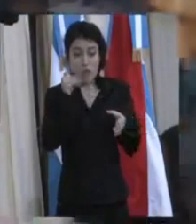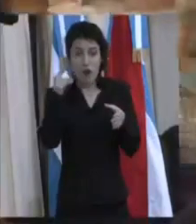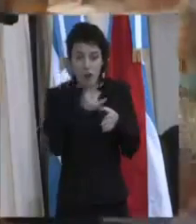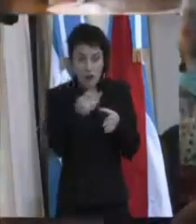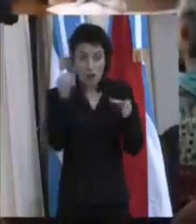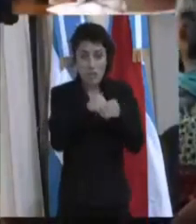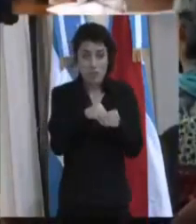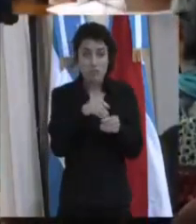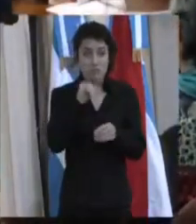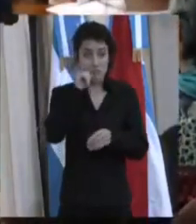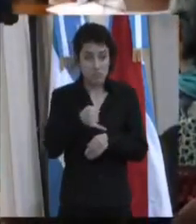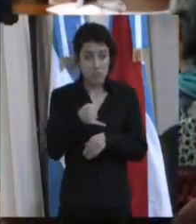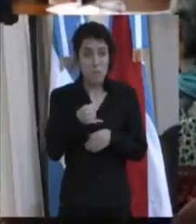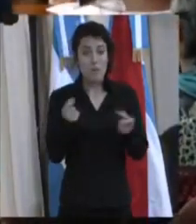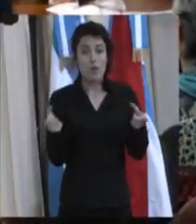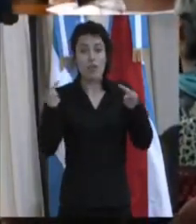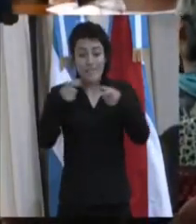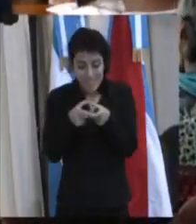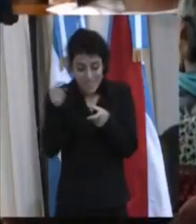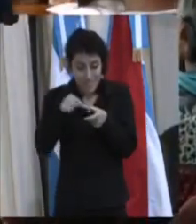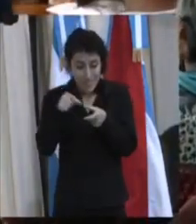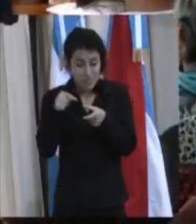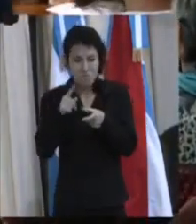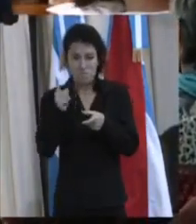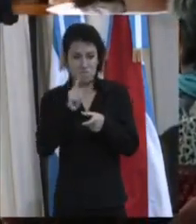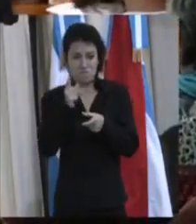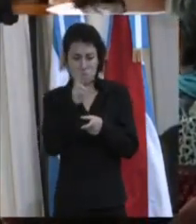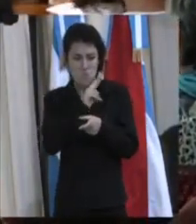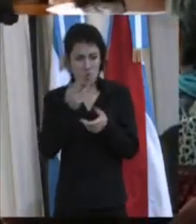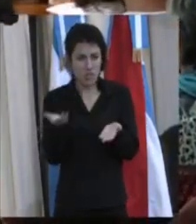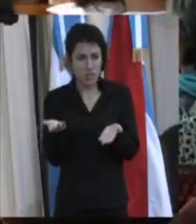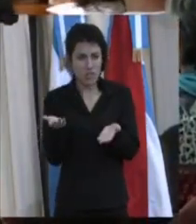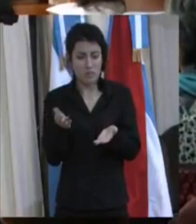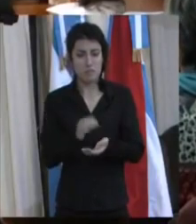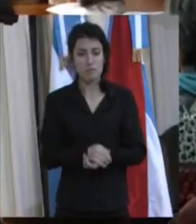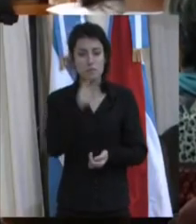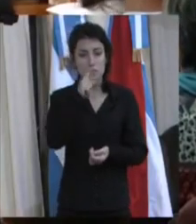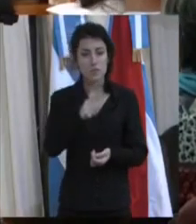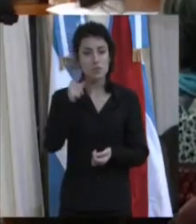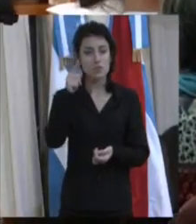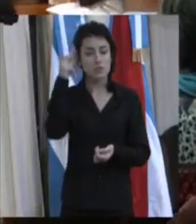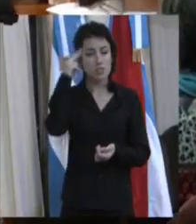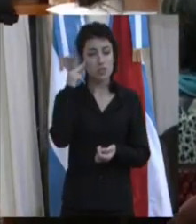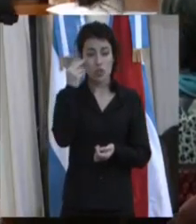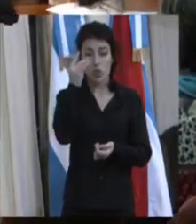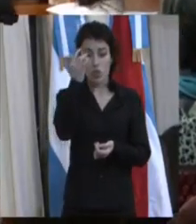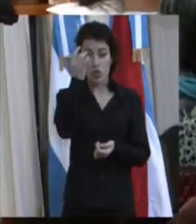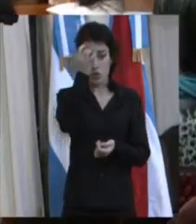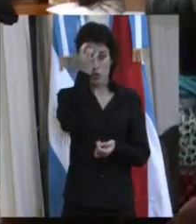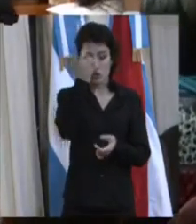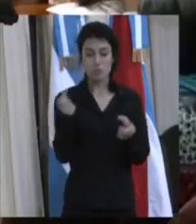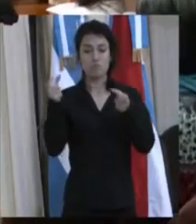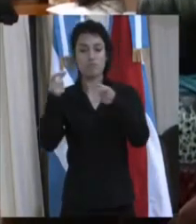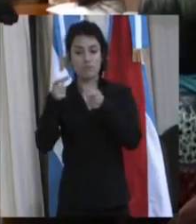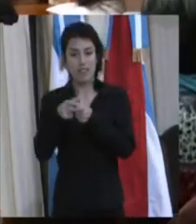universidad, ya no encontramos ninguna mujer en esa sociabilidad. 1912 se juntan en Lima.